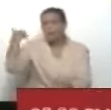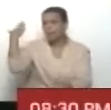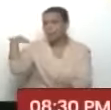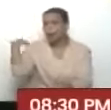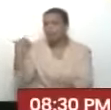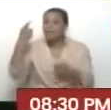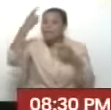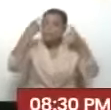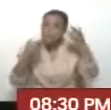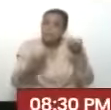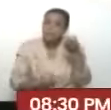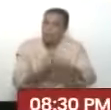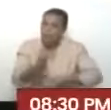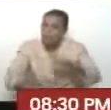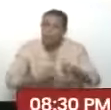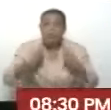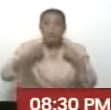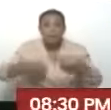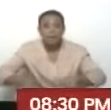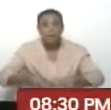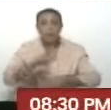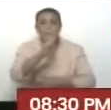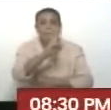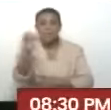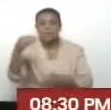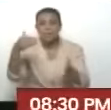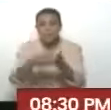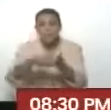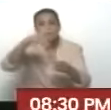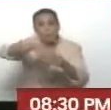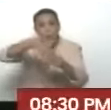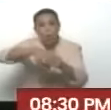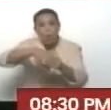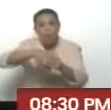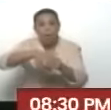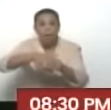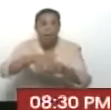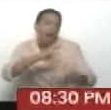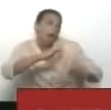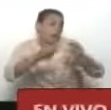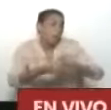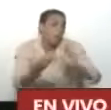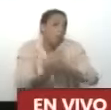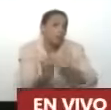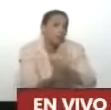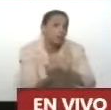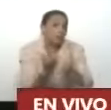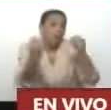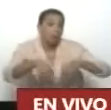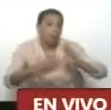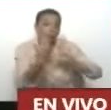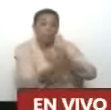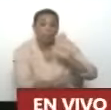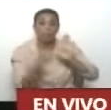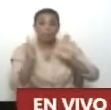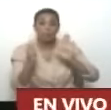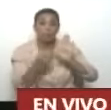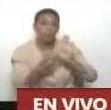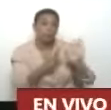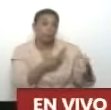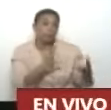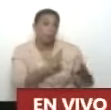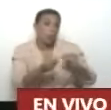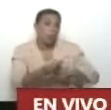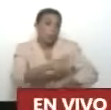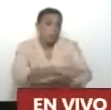el comandante Chávez, y la perdimos por menos de 20.000 votos, teníamos que haber aplicado la reforma. Claro, de acuerdo a la tesis de la ultraderecha